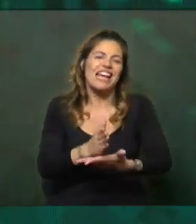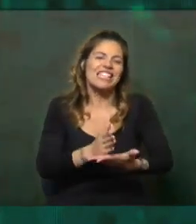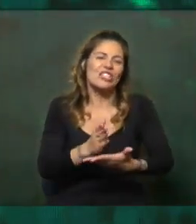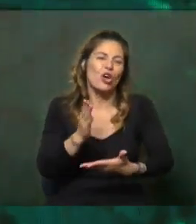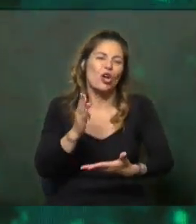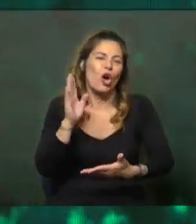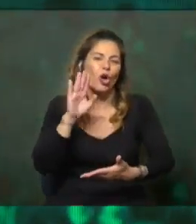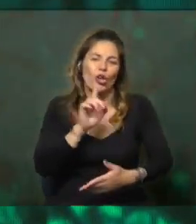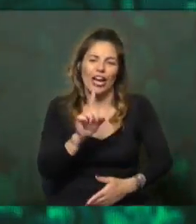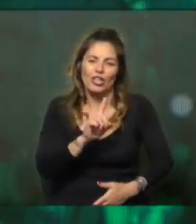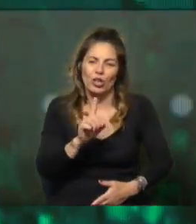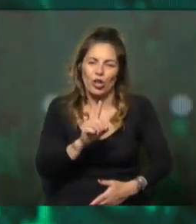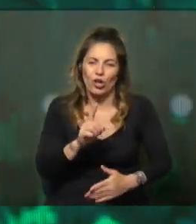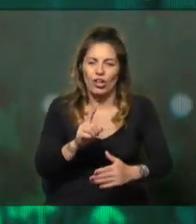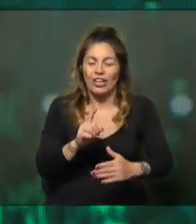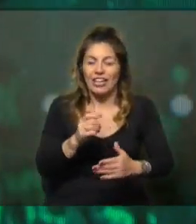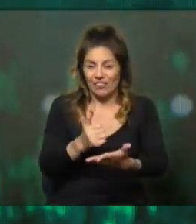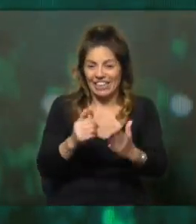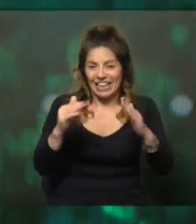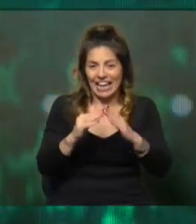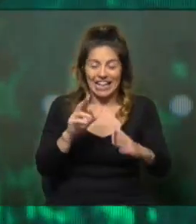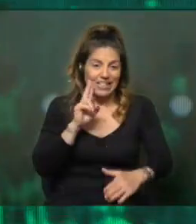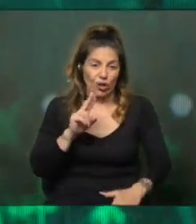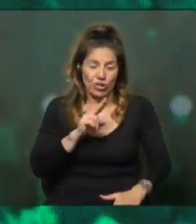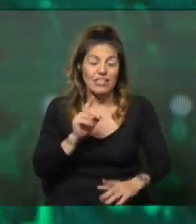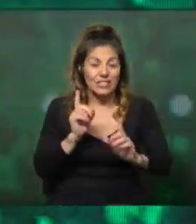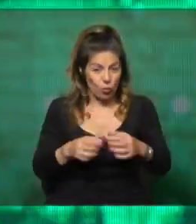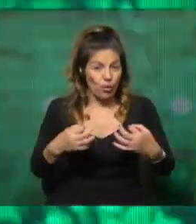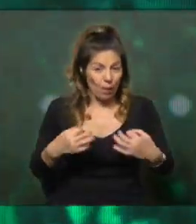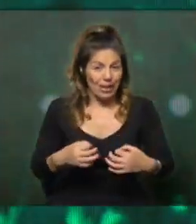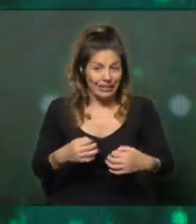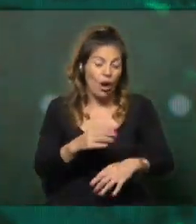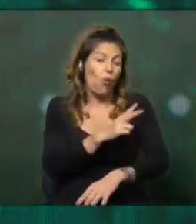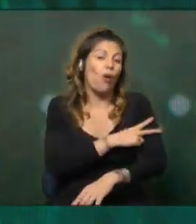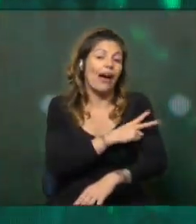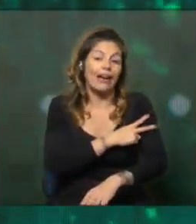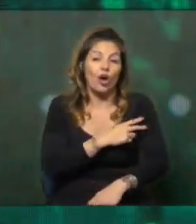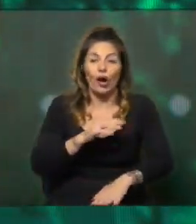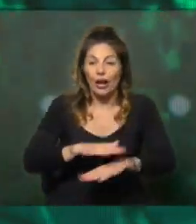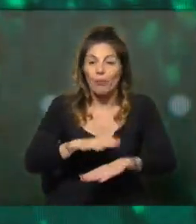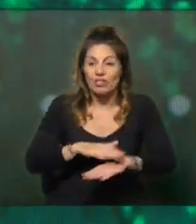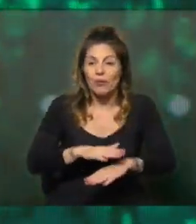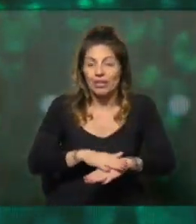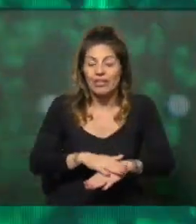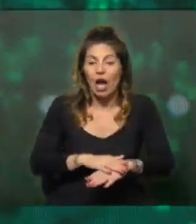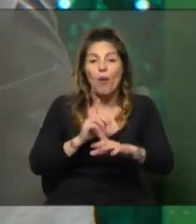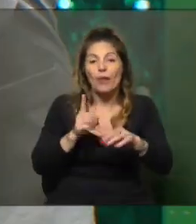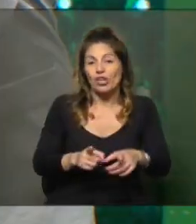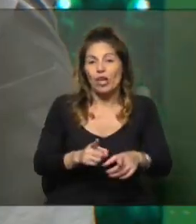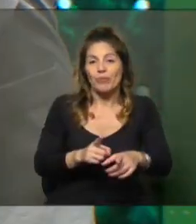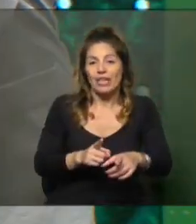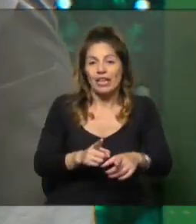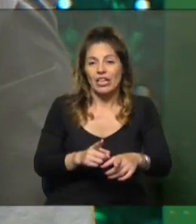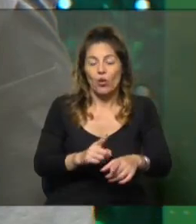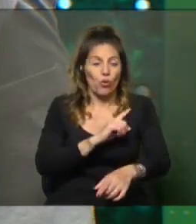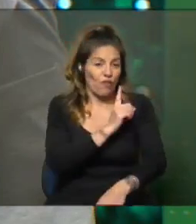va a estar en la casa rosada seguramente tenga algún cargo de responsabilidad puede ser hacia el exterior pero también va a tener una potencia